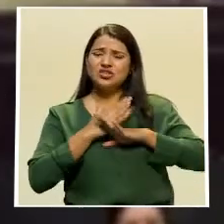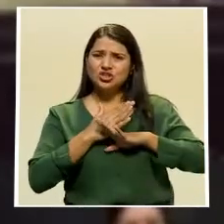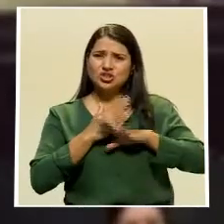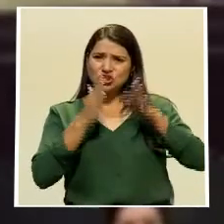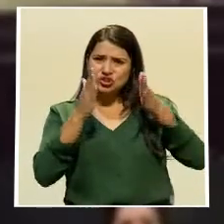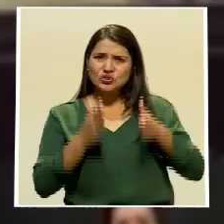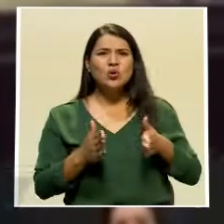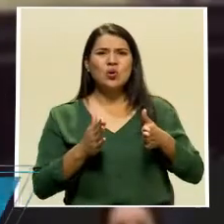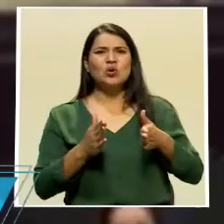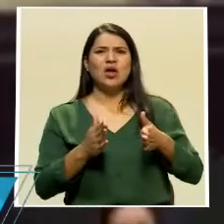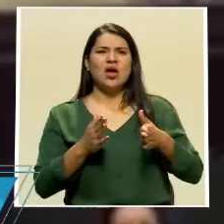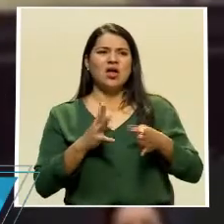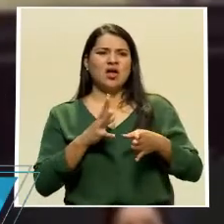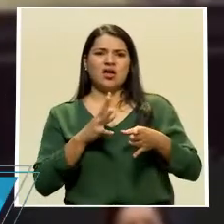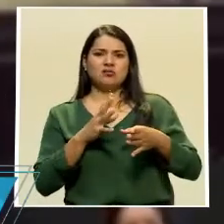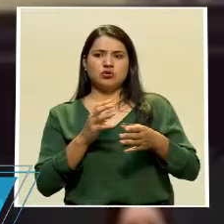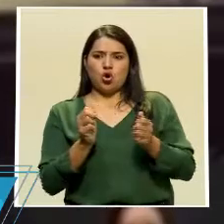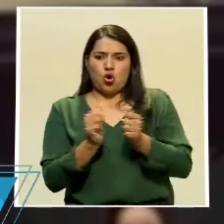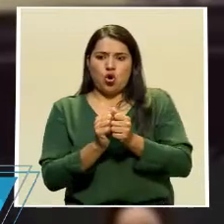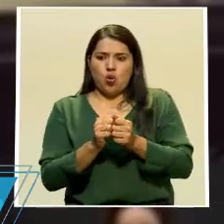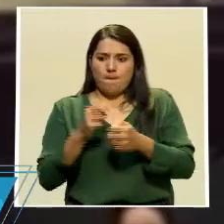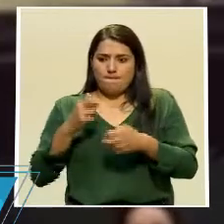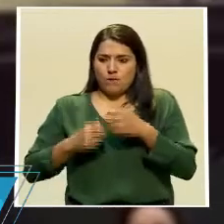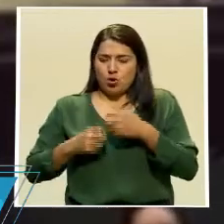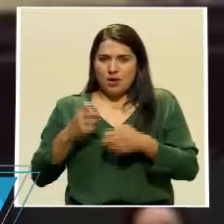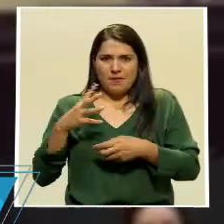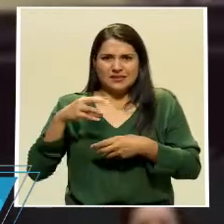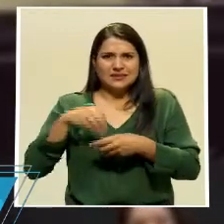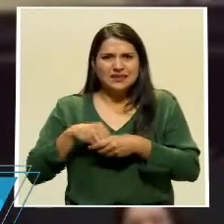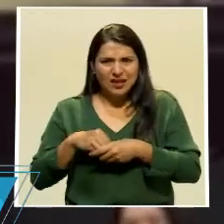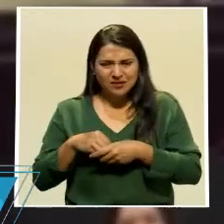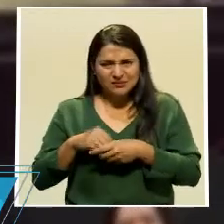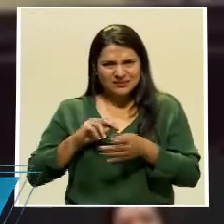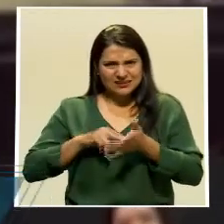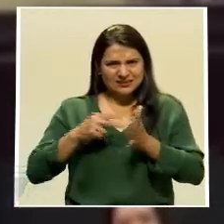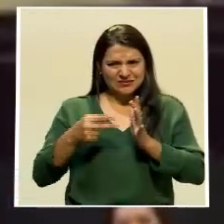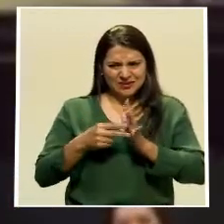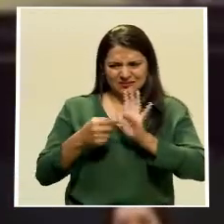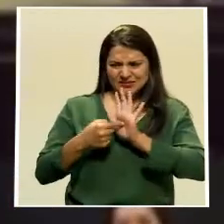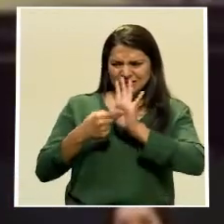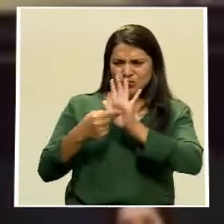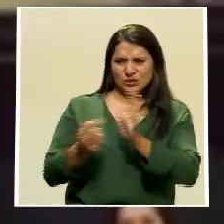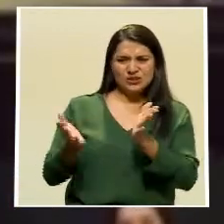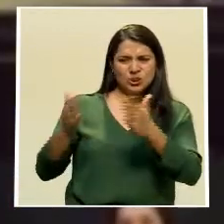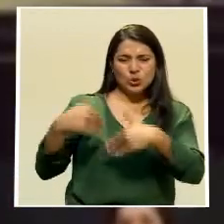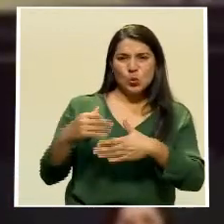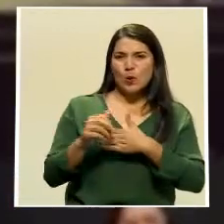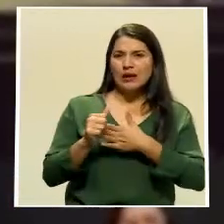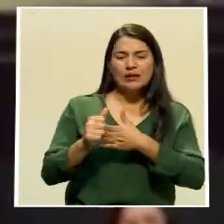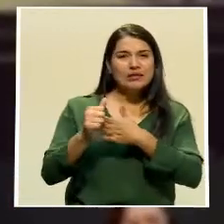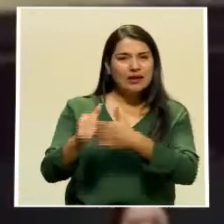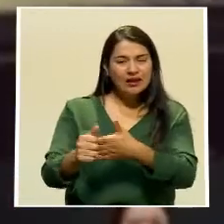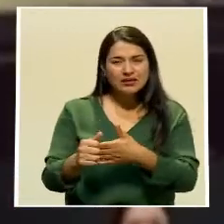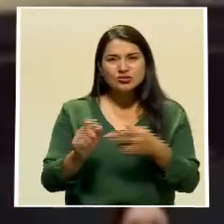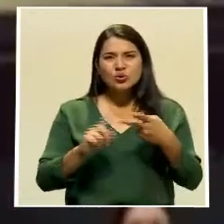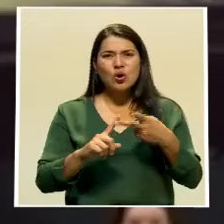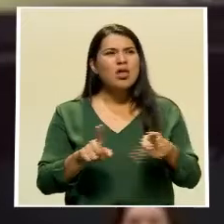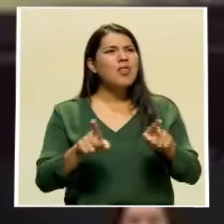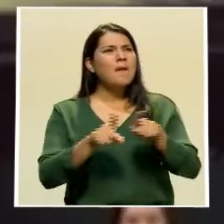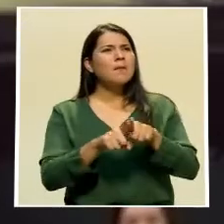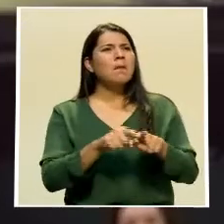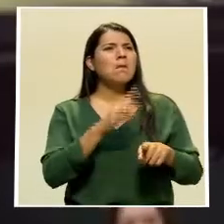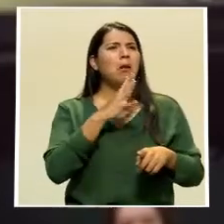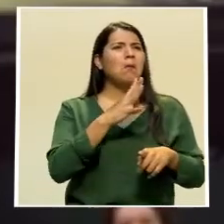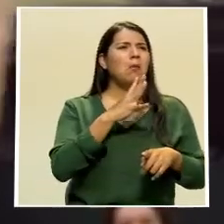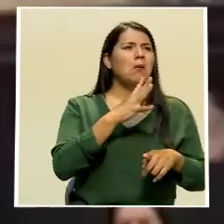enzarzada en conflictos internos que se refleja en falta de liderazgo. He visto declaraciones contradictorias ante la